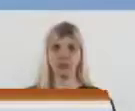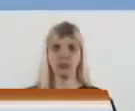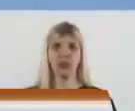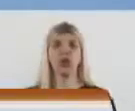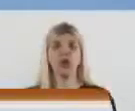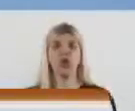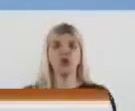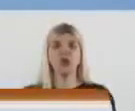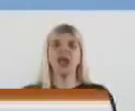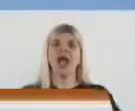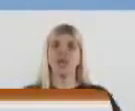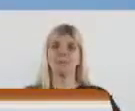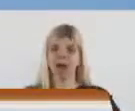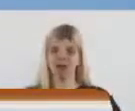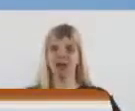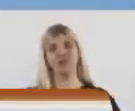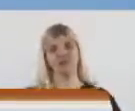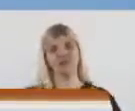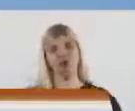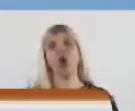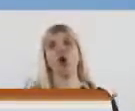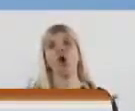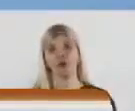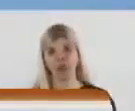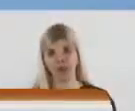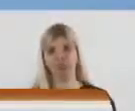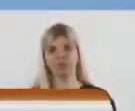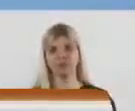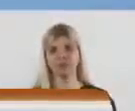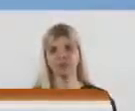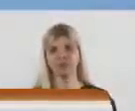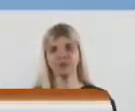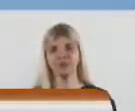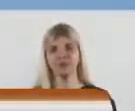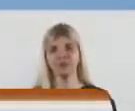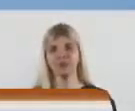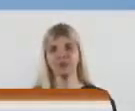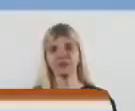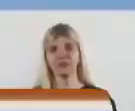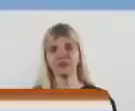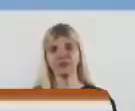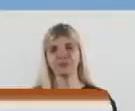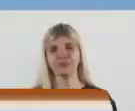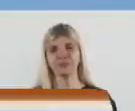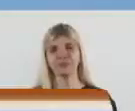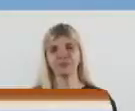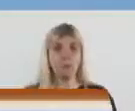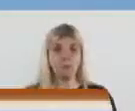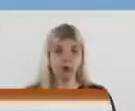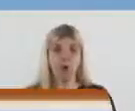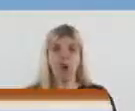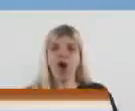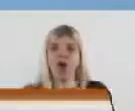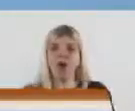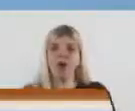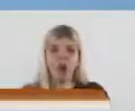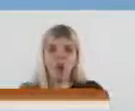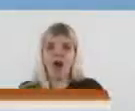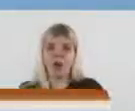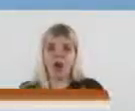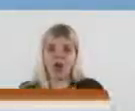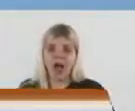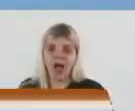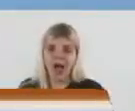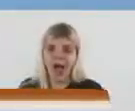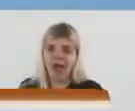la campaña obviamente va a ser la seguridad de la vacuna la va a dar un poco la propia evolución nosotros vamos